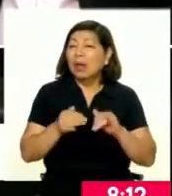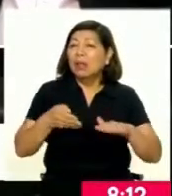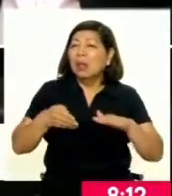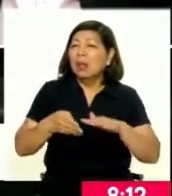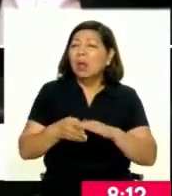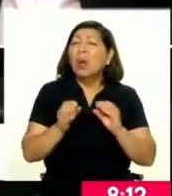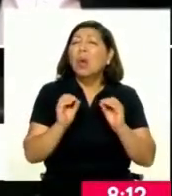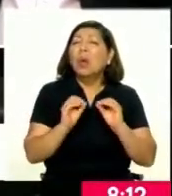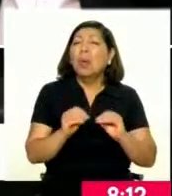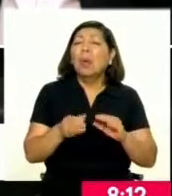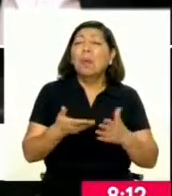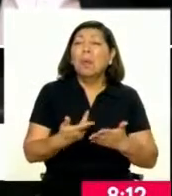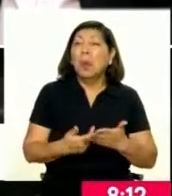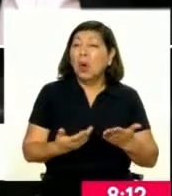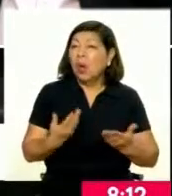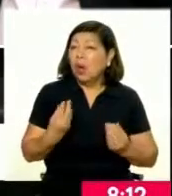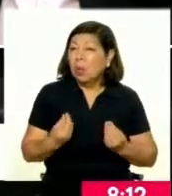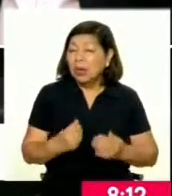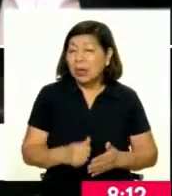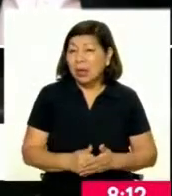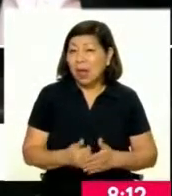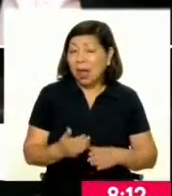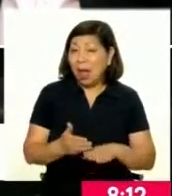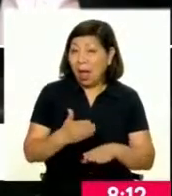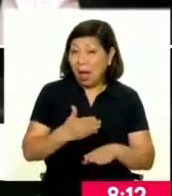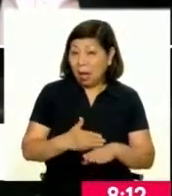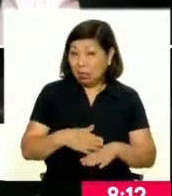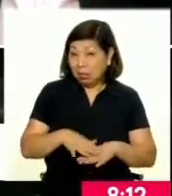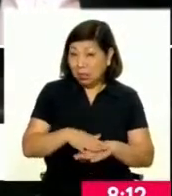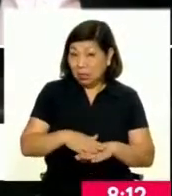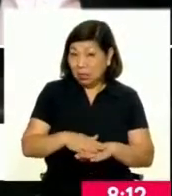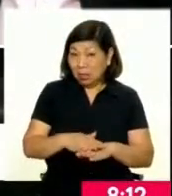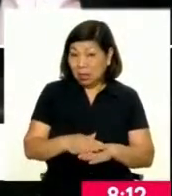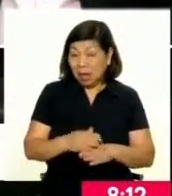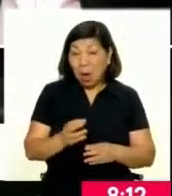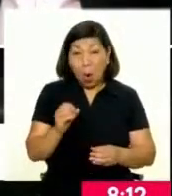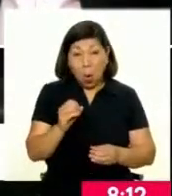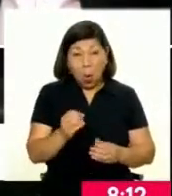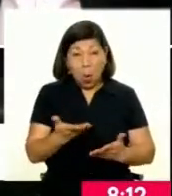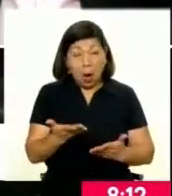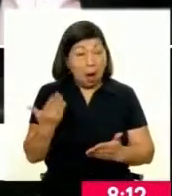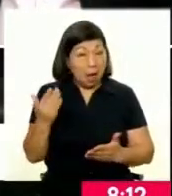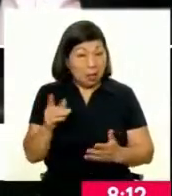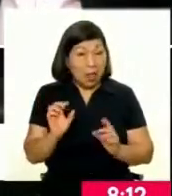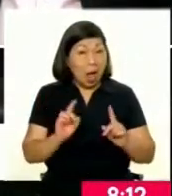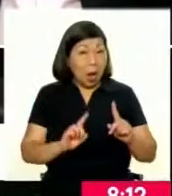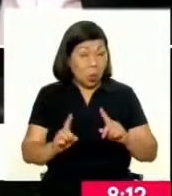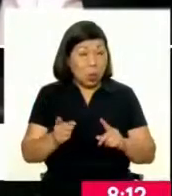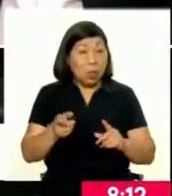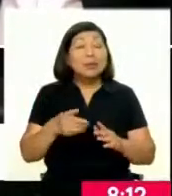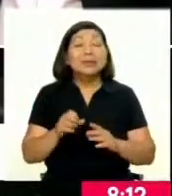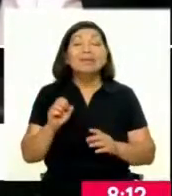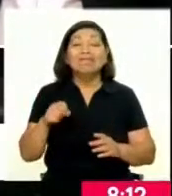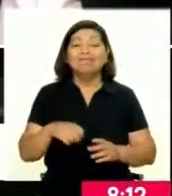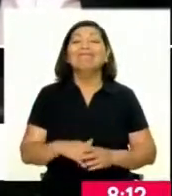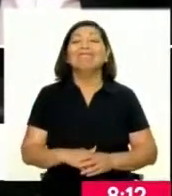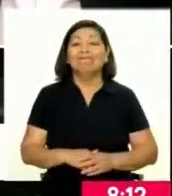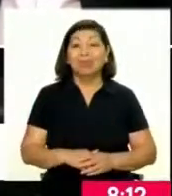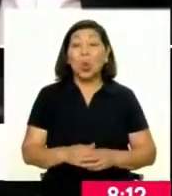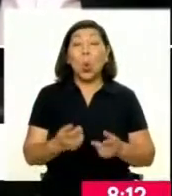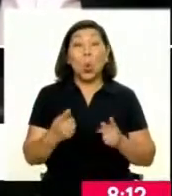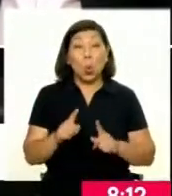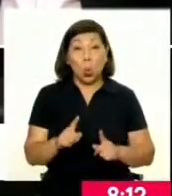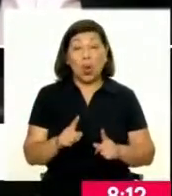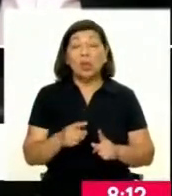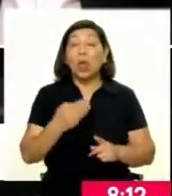permanezcan detenidas? ¿Se refieren quizás por los antecedentes que puedan tener o requisitorias en el caso de algunos? Claro, cuando pasan